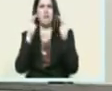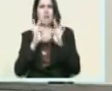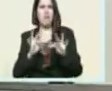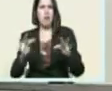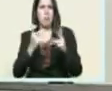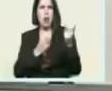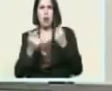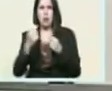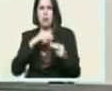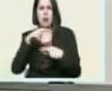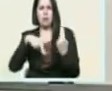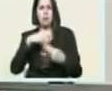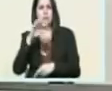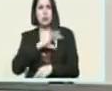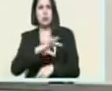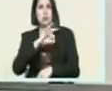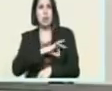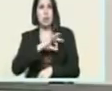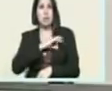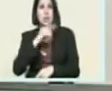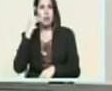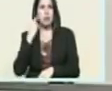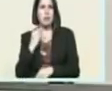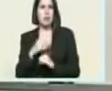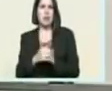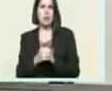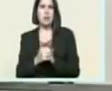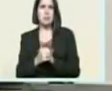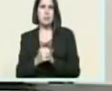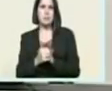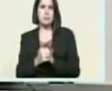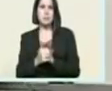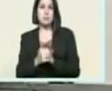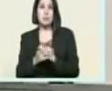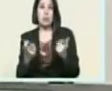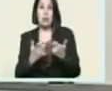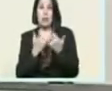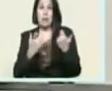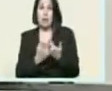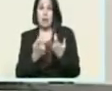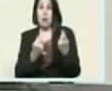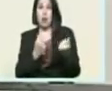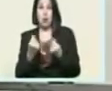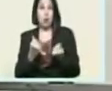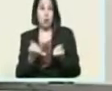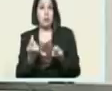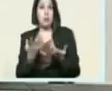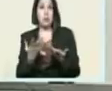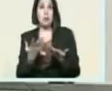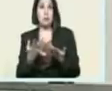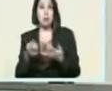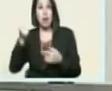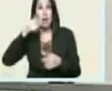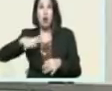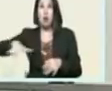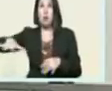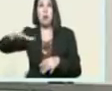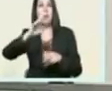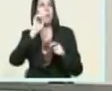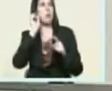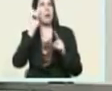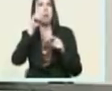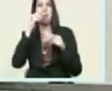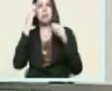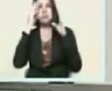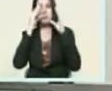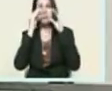de la revolución socialista, de la revolución bolivariana. Para eso es la guerra económica, entre otras cosas. Para que los pueblos del mundo no abran